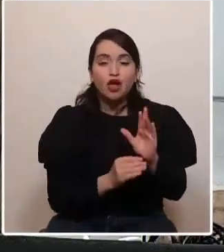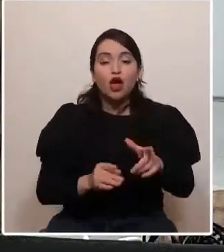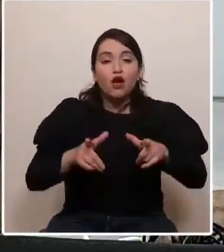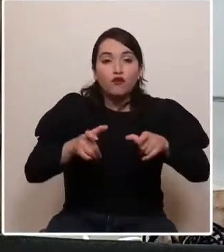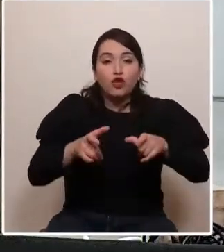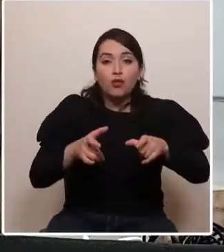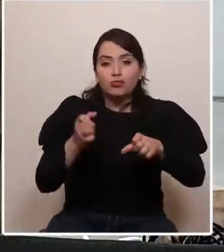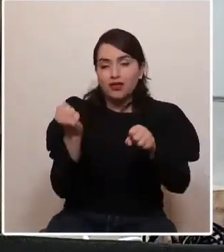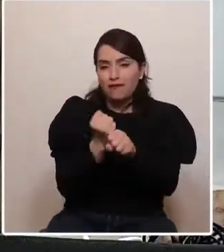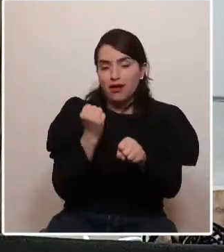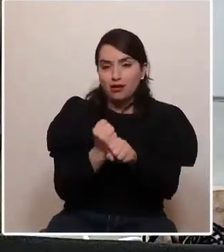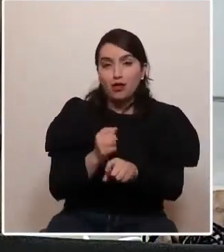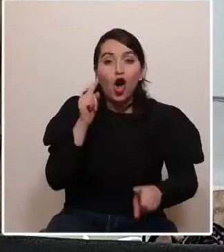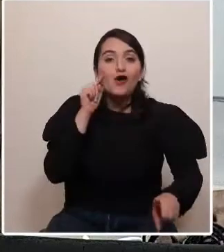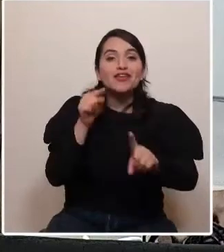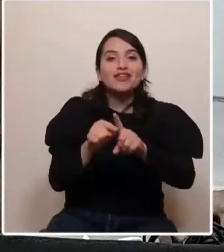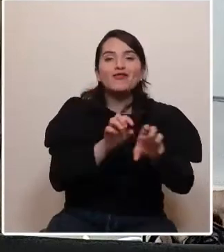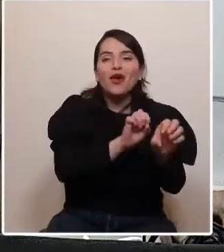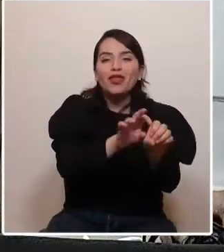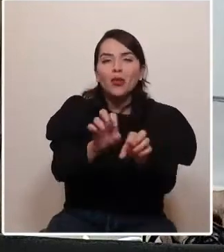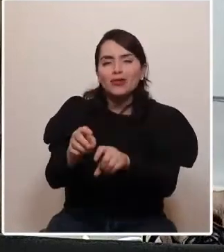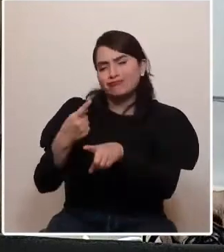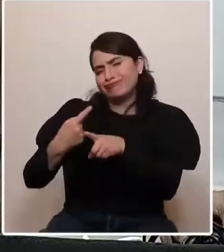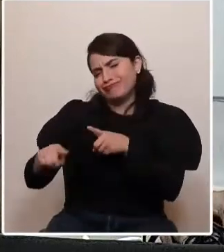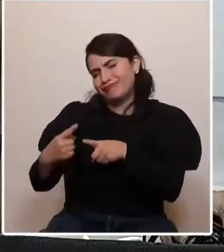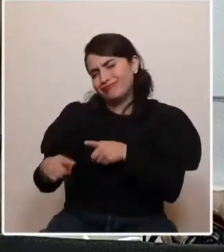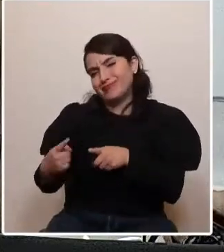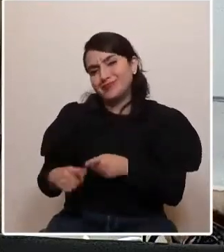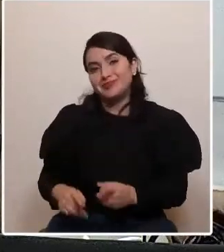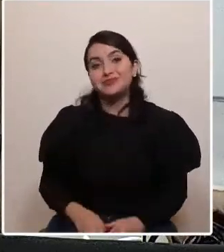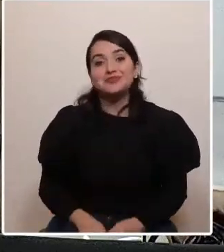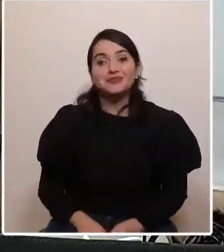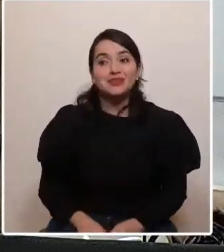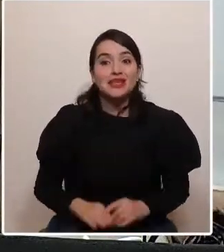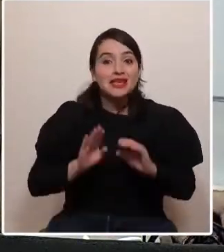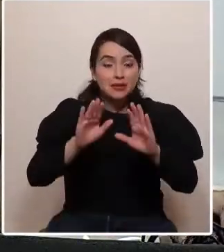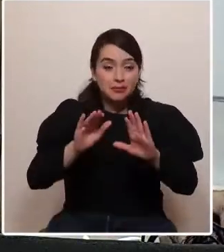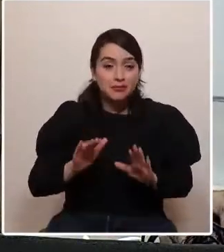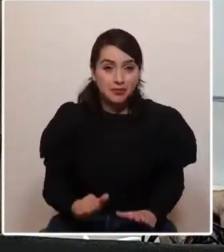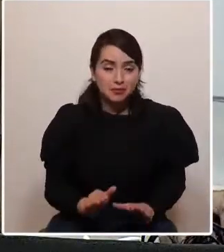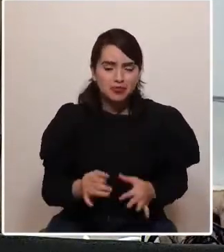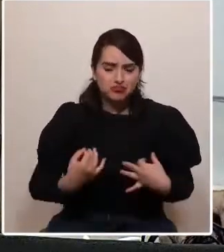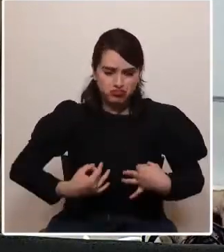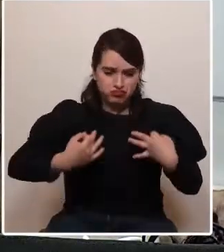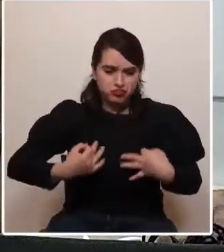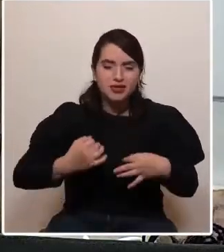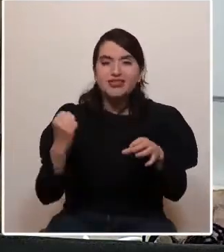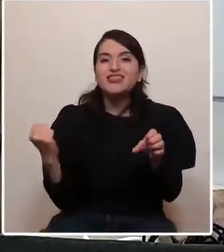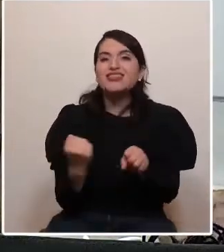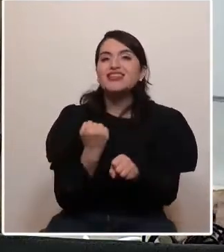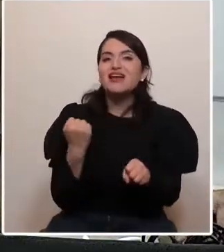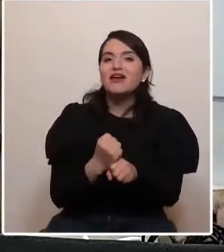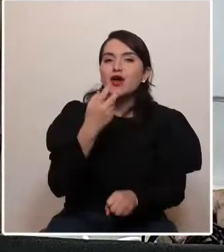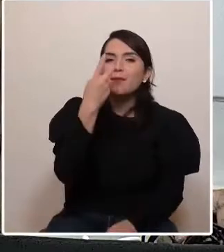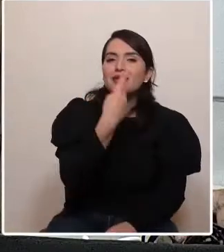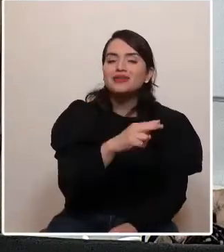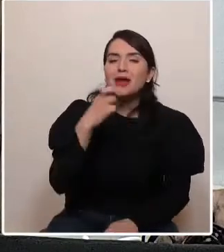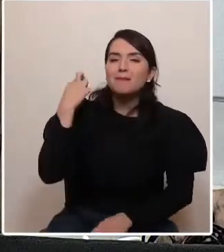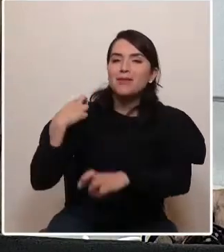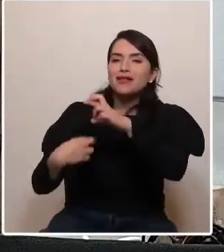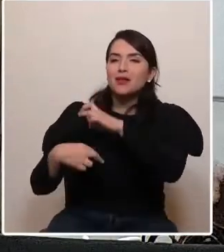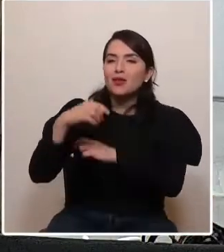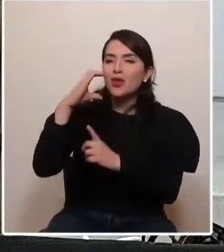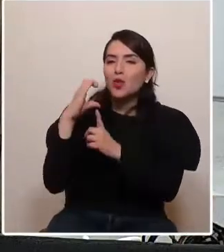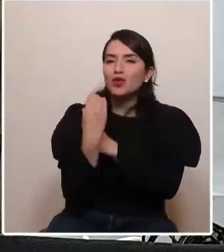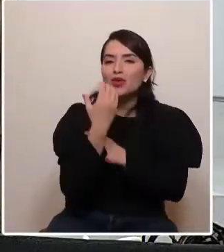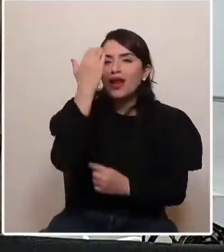educativos, entre muchos otros. Junto con ello, establece una serie de obras que pertenecen al patrimonio cultural común o